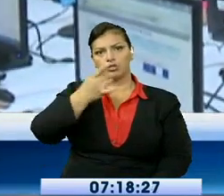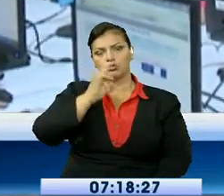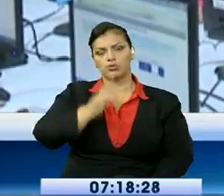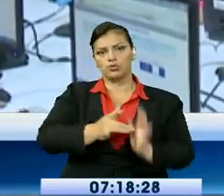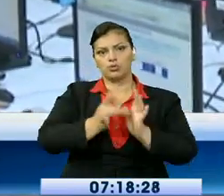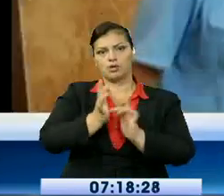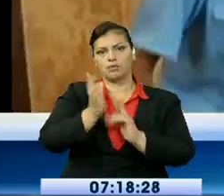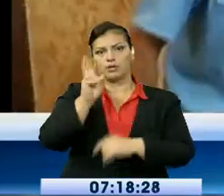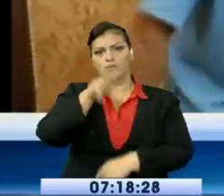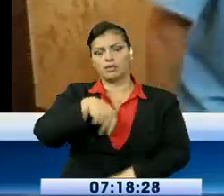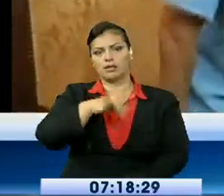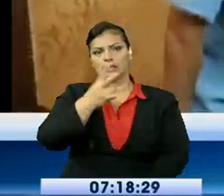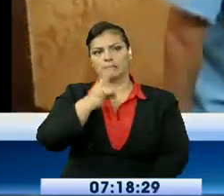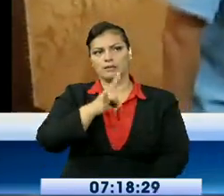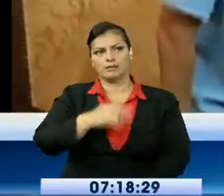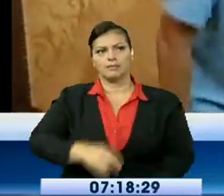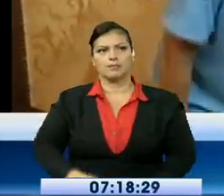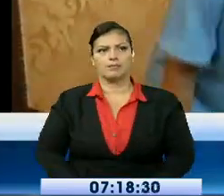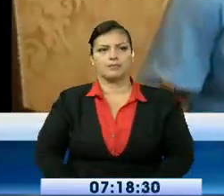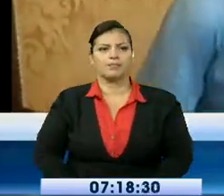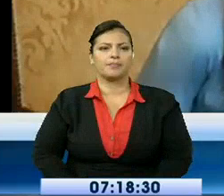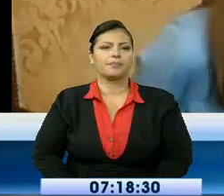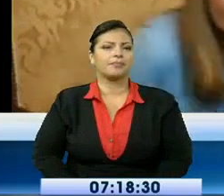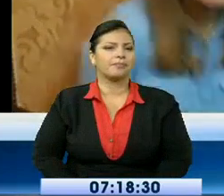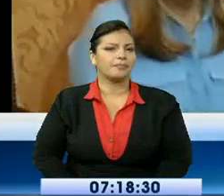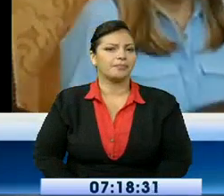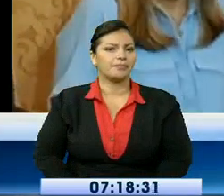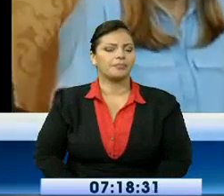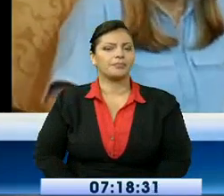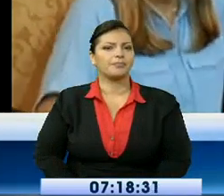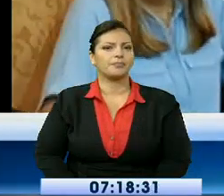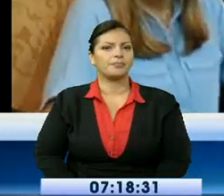2017. Un partido político o un candidato